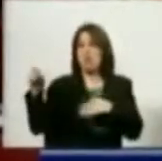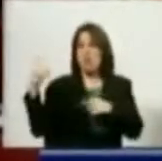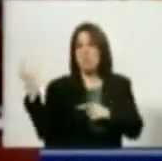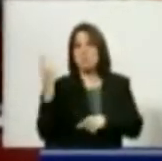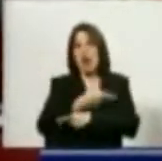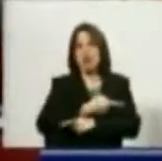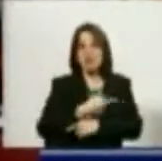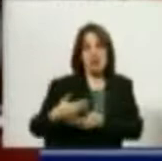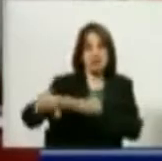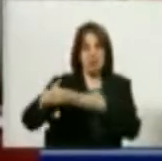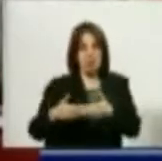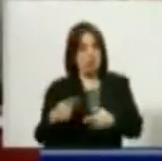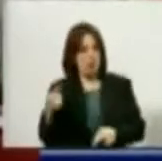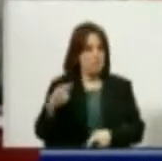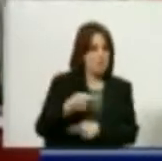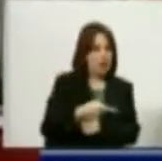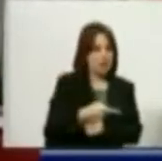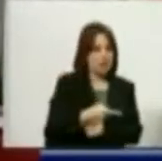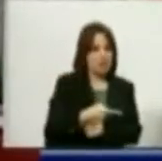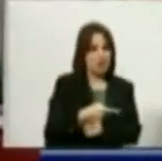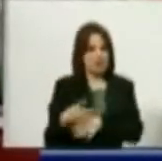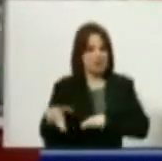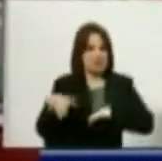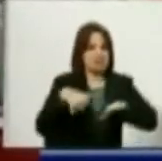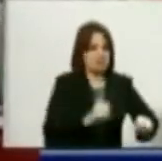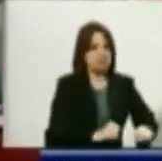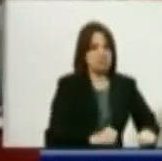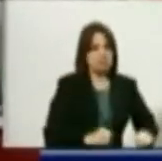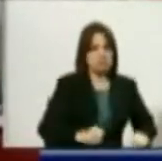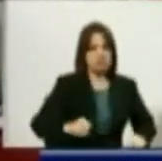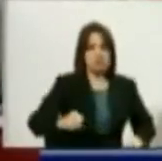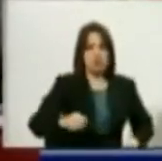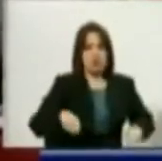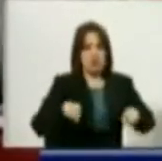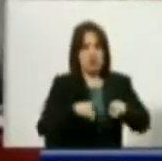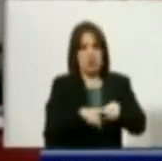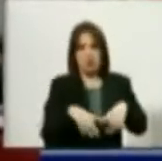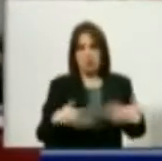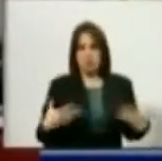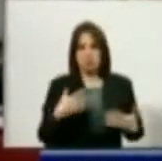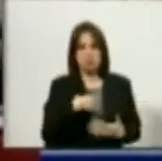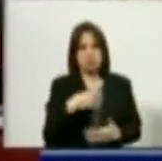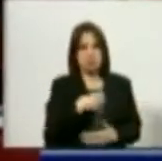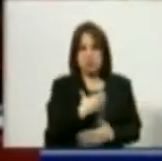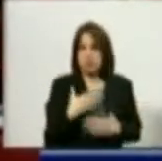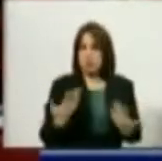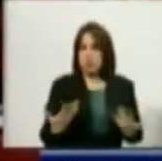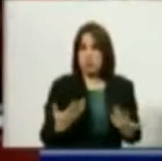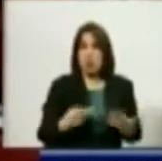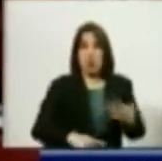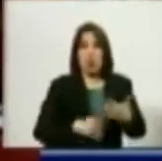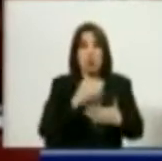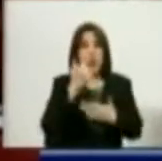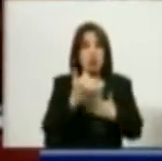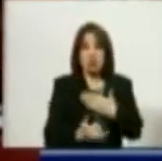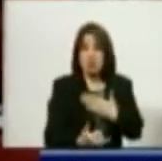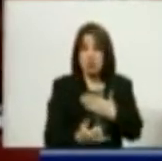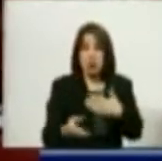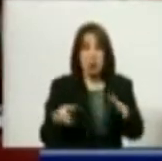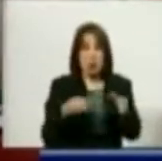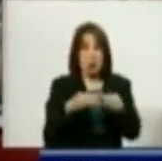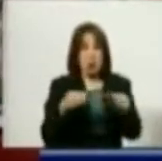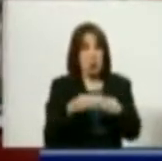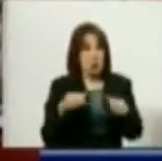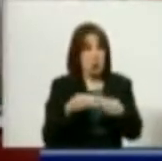neoliberal colonialista es el proyecto del imperio yanqui